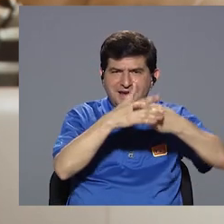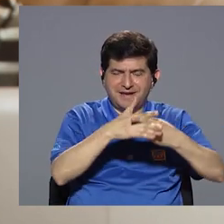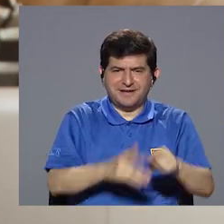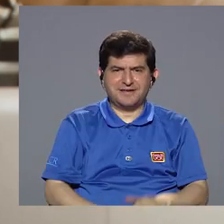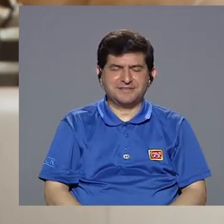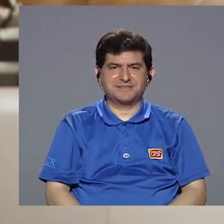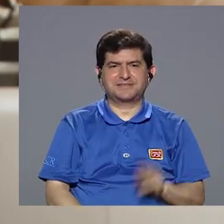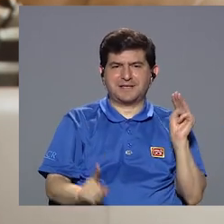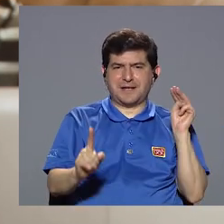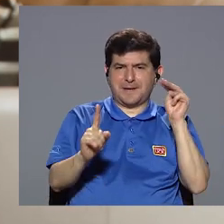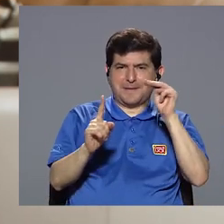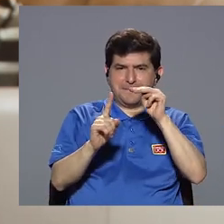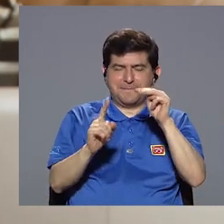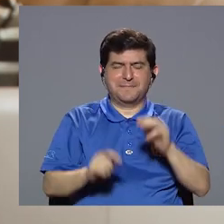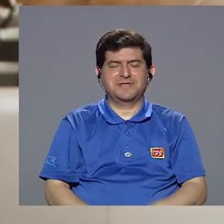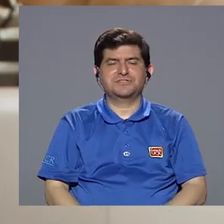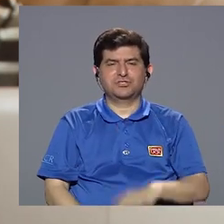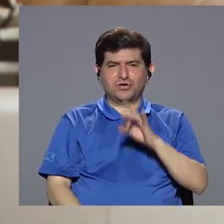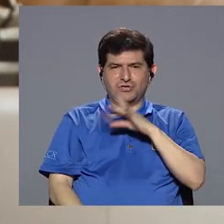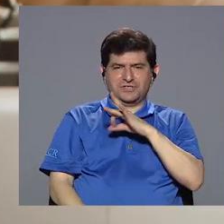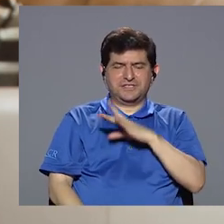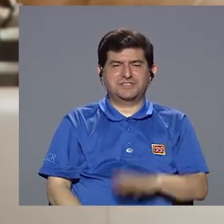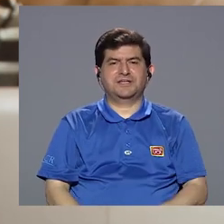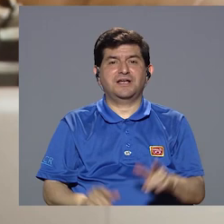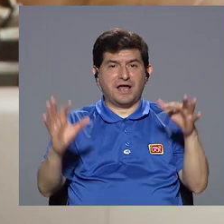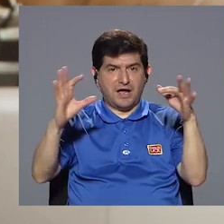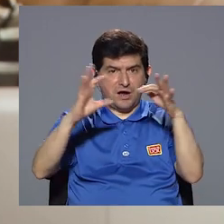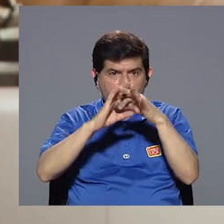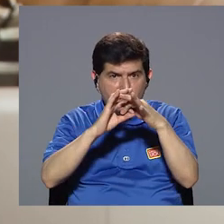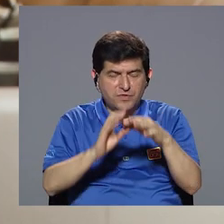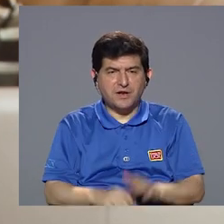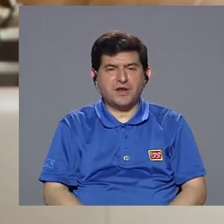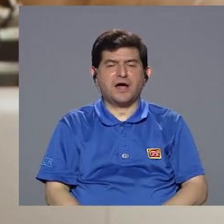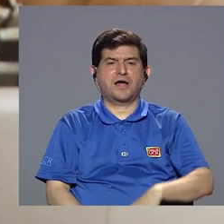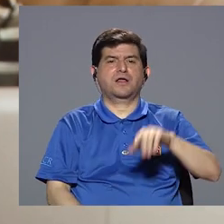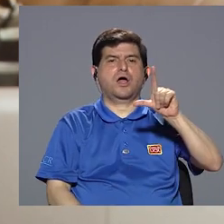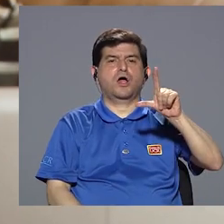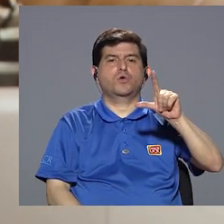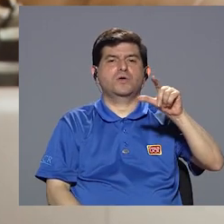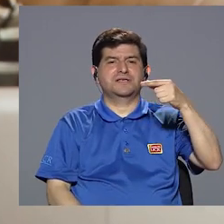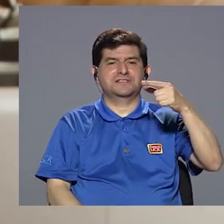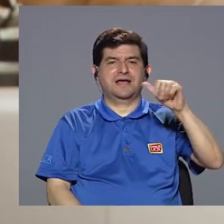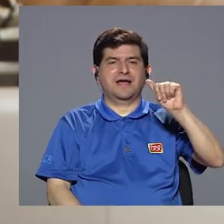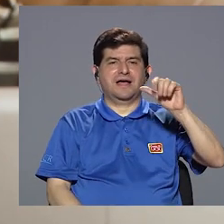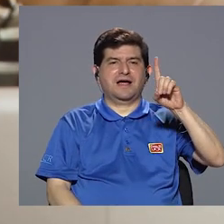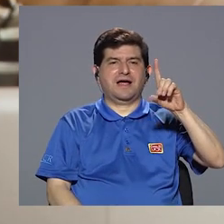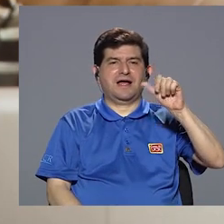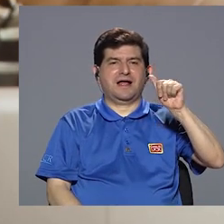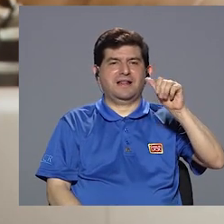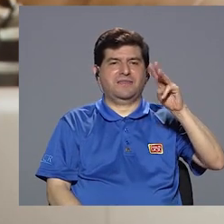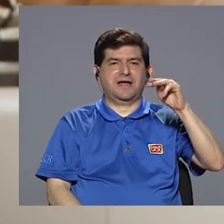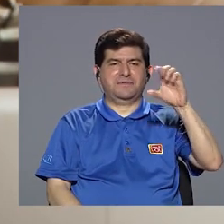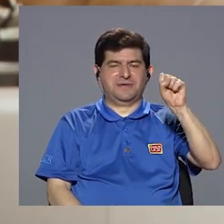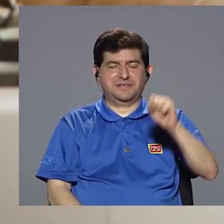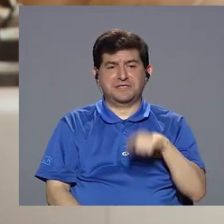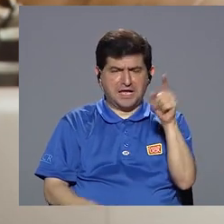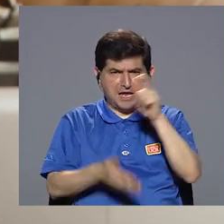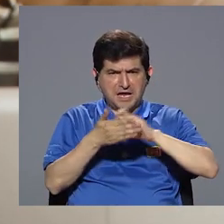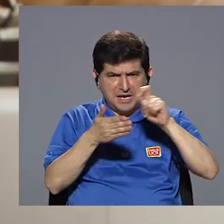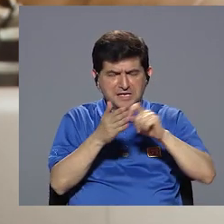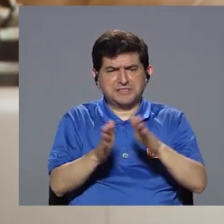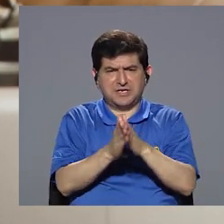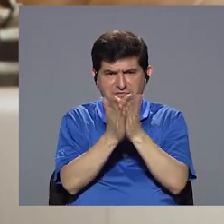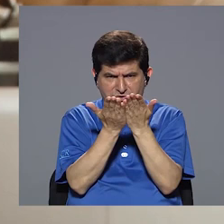principio la misión chilena que fue coordinada por luis galdames y él escribió un libro precisamente